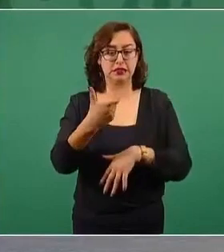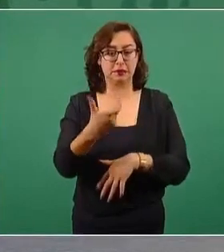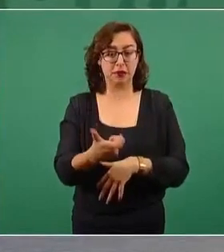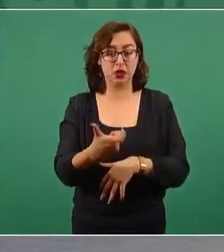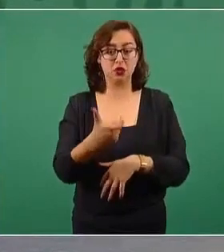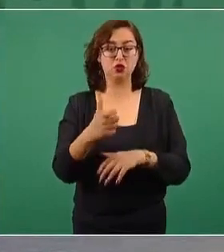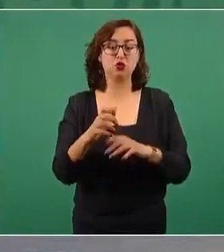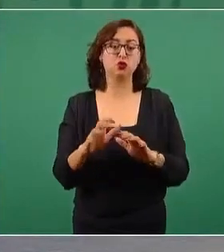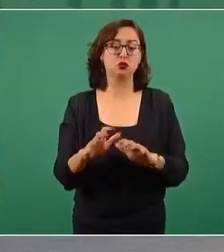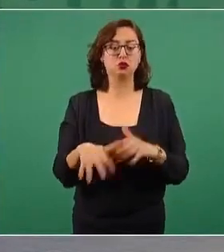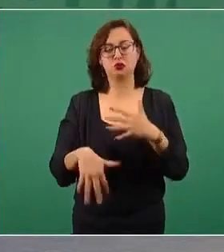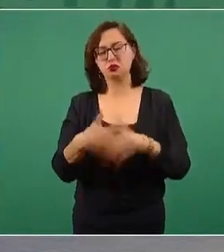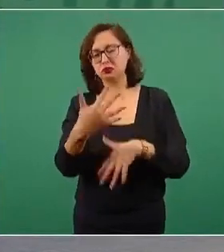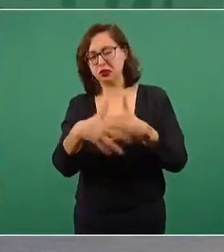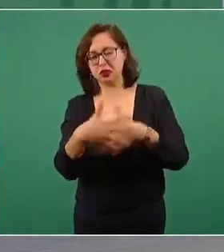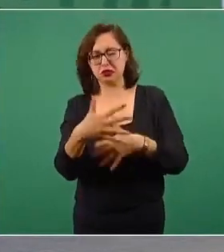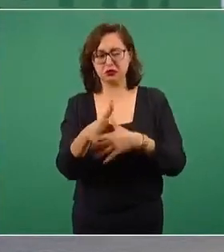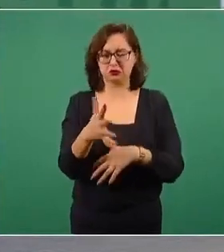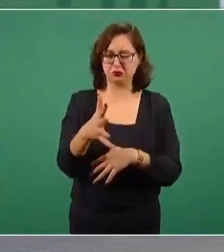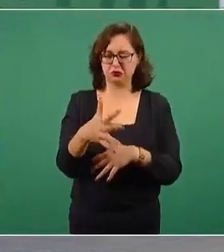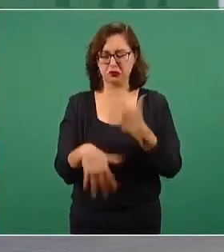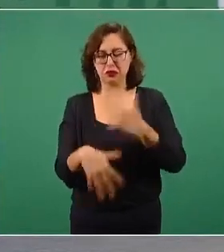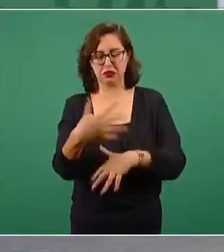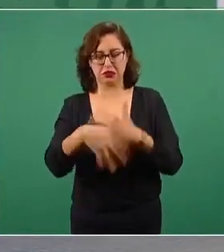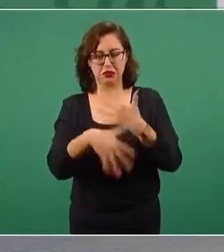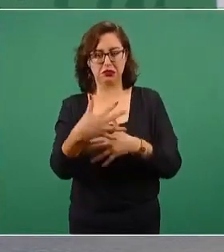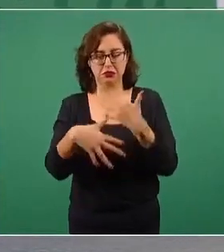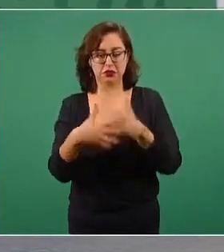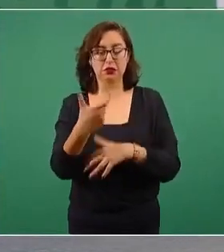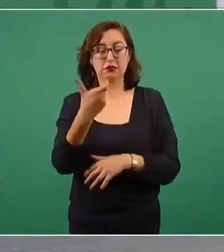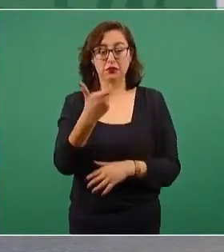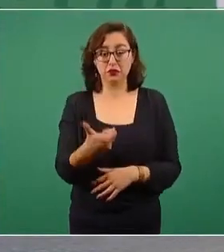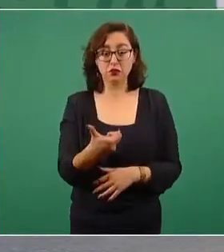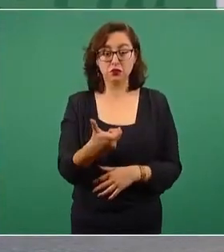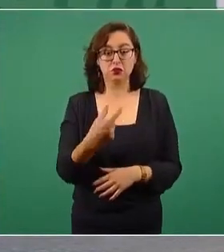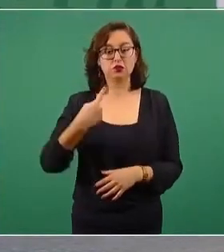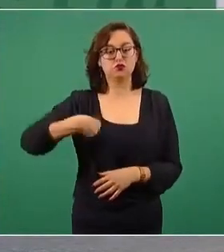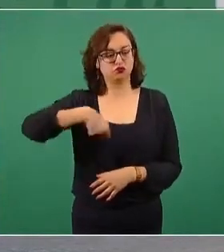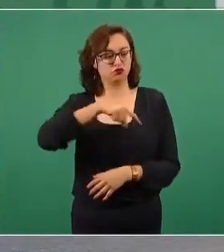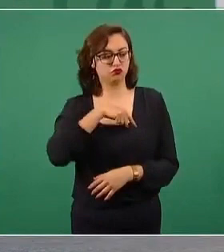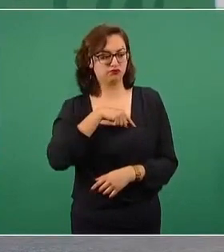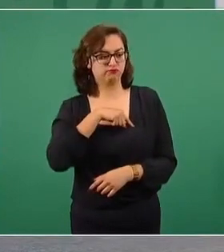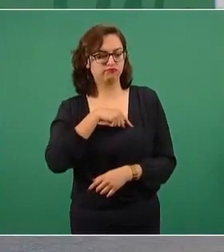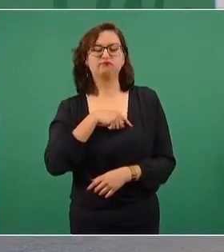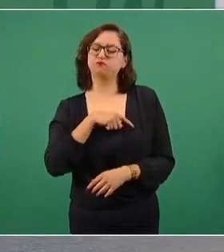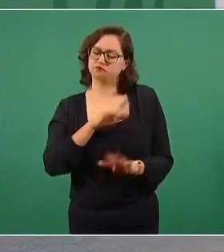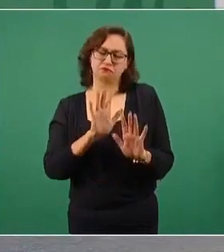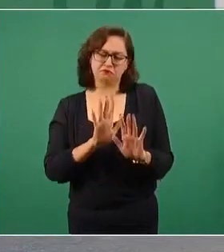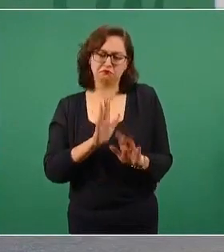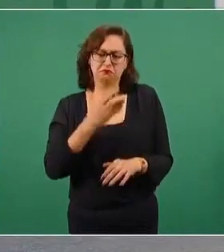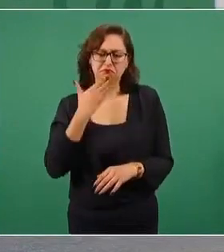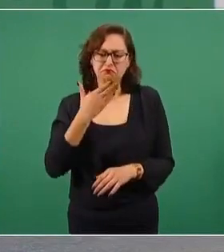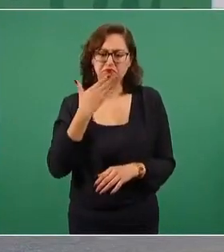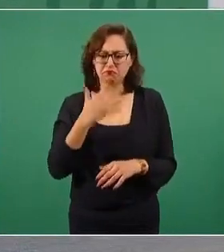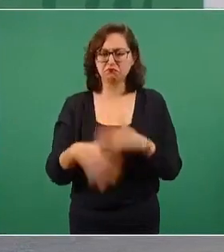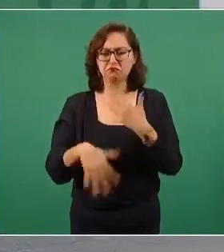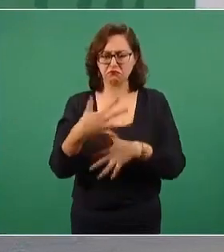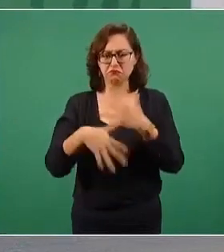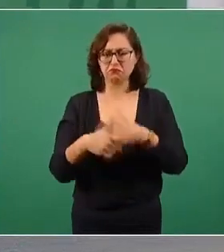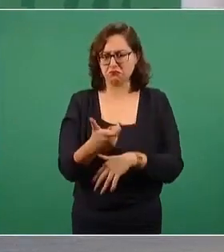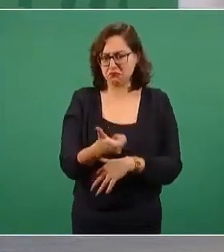menos, sí, a 15 pesos, el precio de la gasolina. Lo dejamos así. Entonces la señora lo que